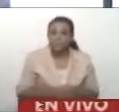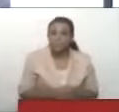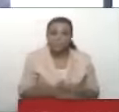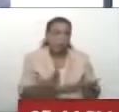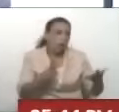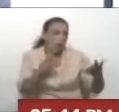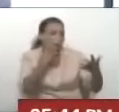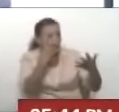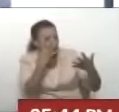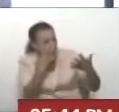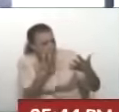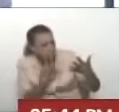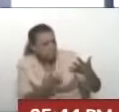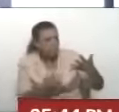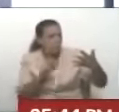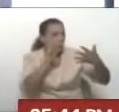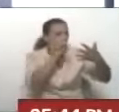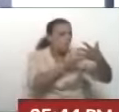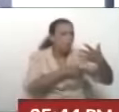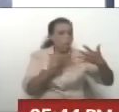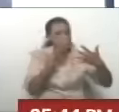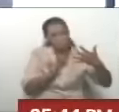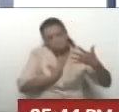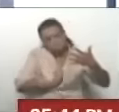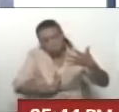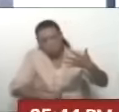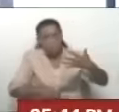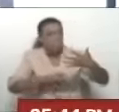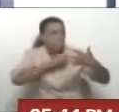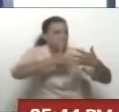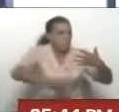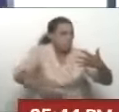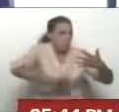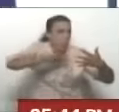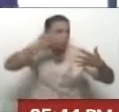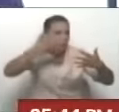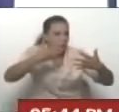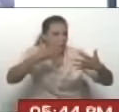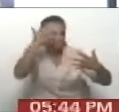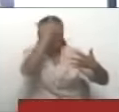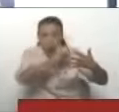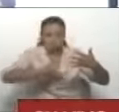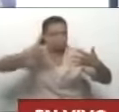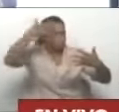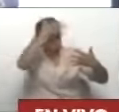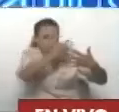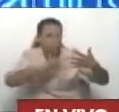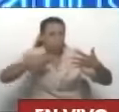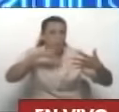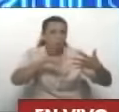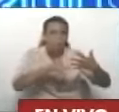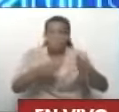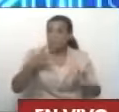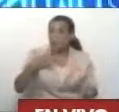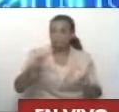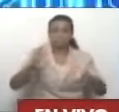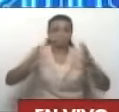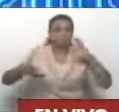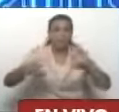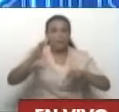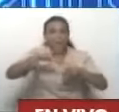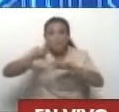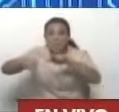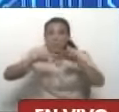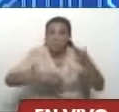decepción, tristeza, depresión, malestar, también para desestabilizar países, que